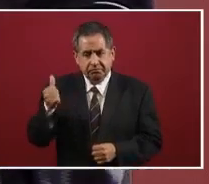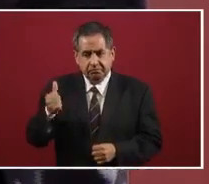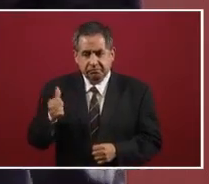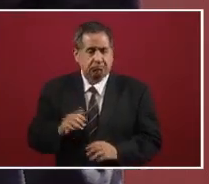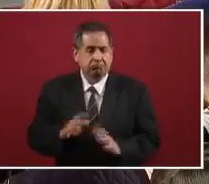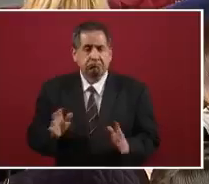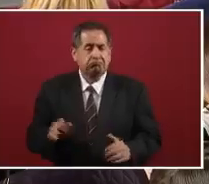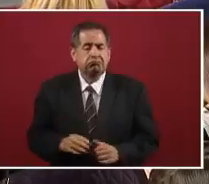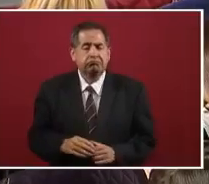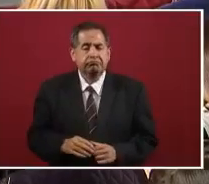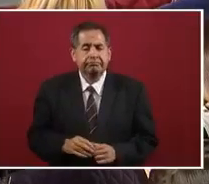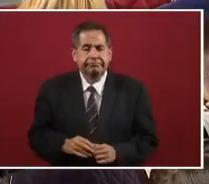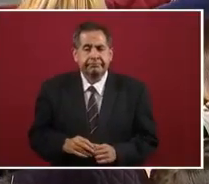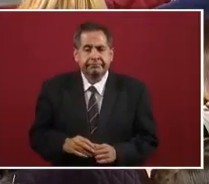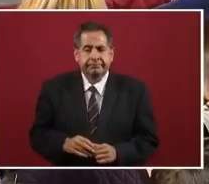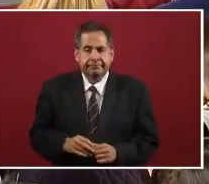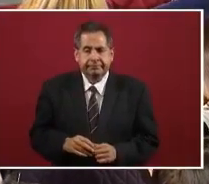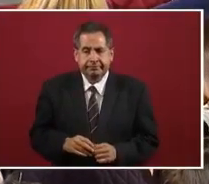ya